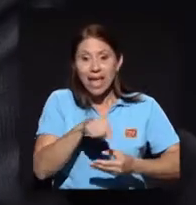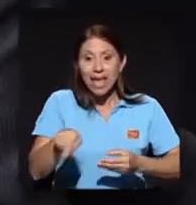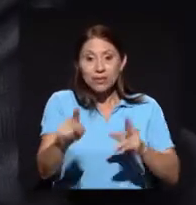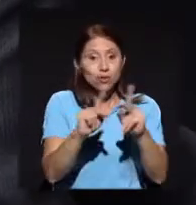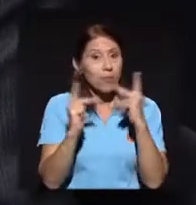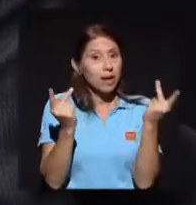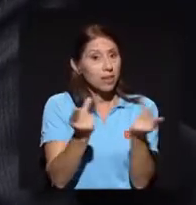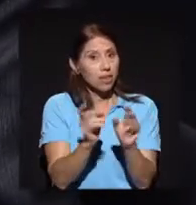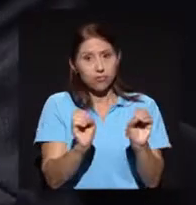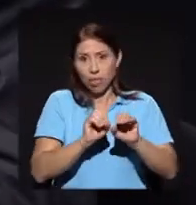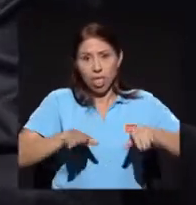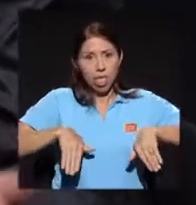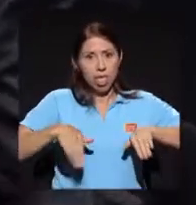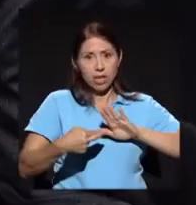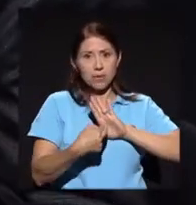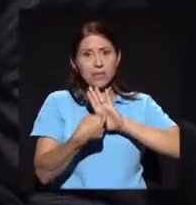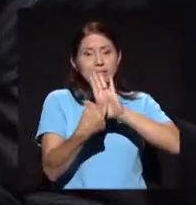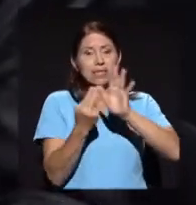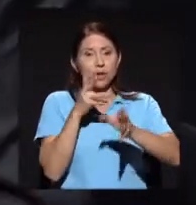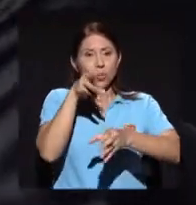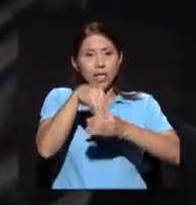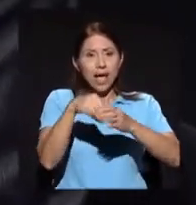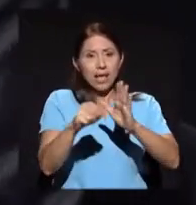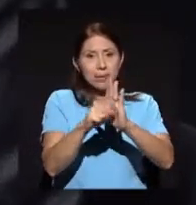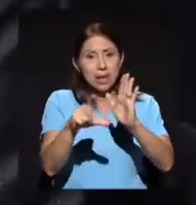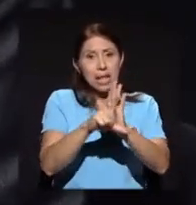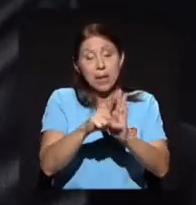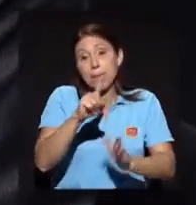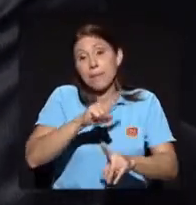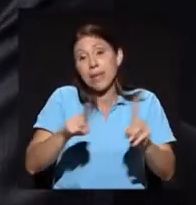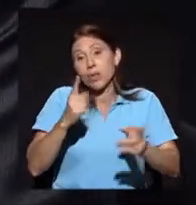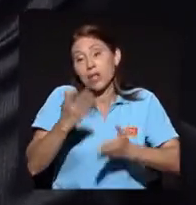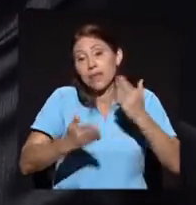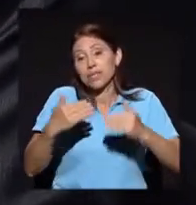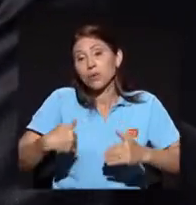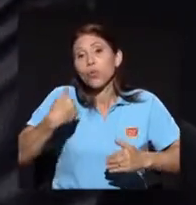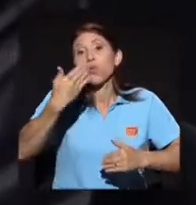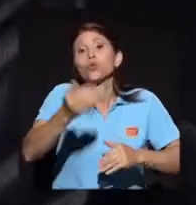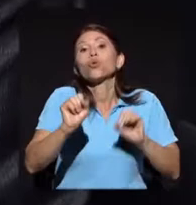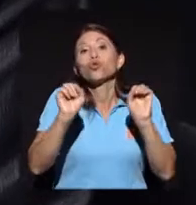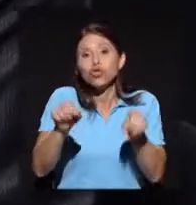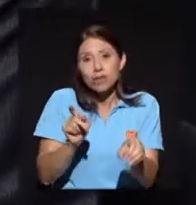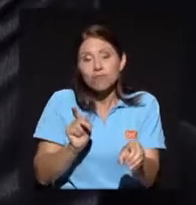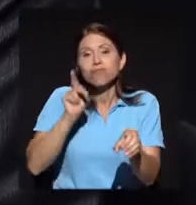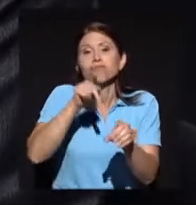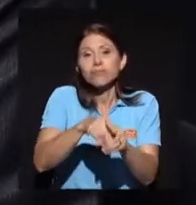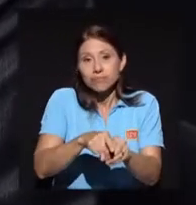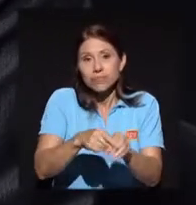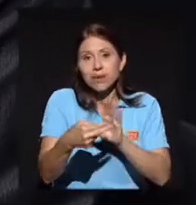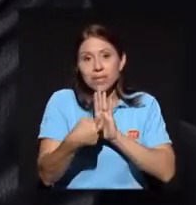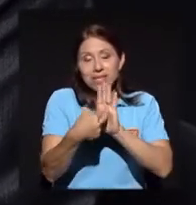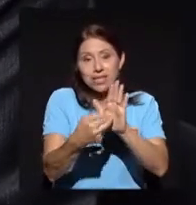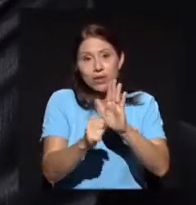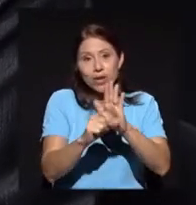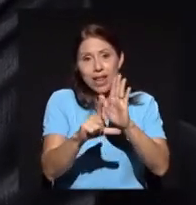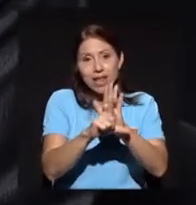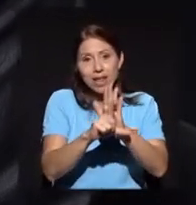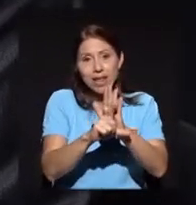representación legislativa pero pudieran llegar a tener y no sólo eso sino también interesar a la